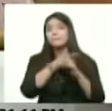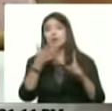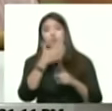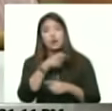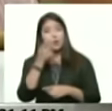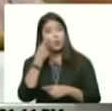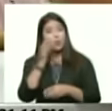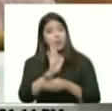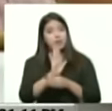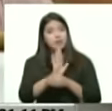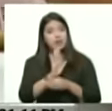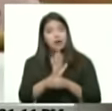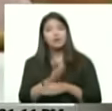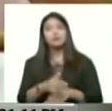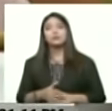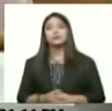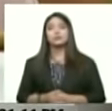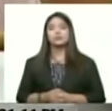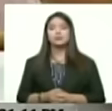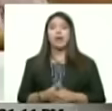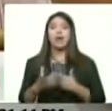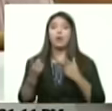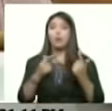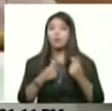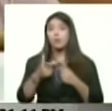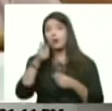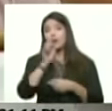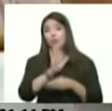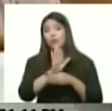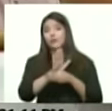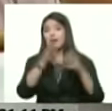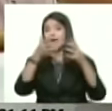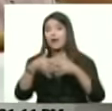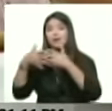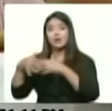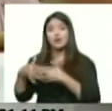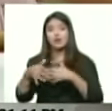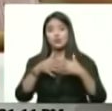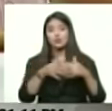cuidado macroeconómico de proteger las industrias,